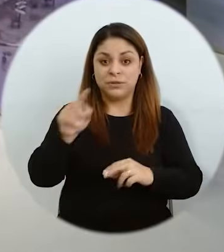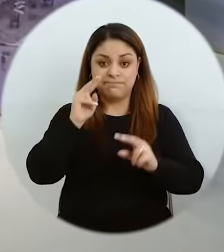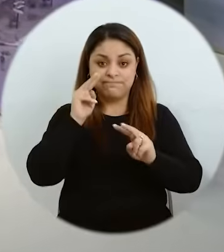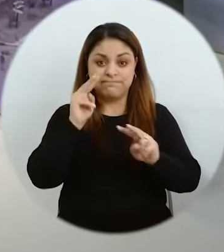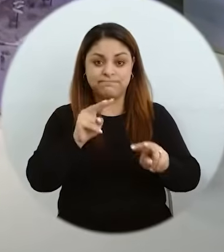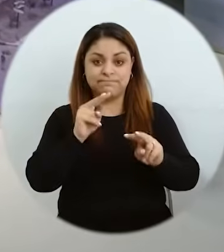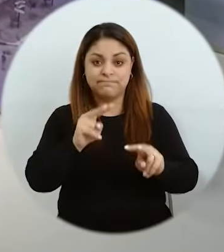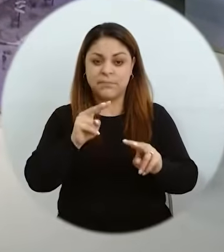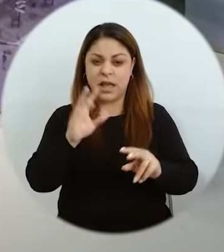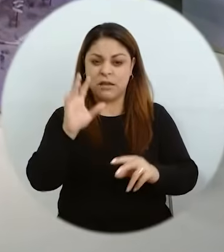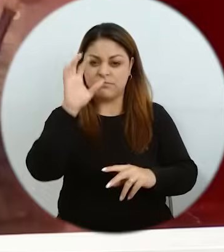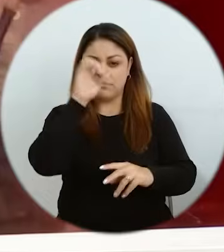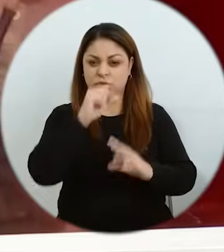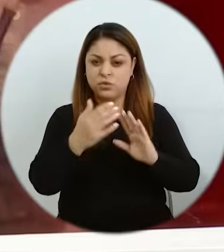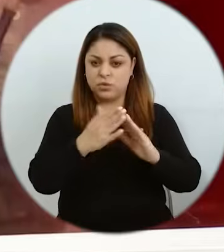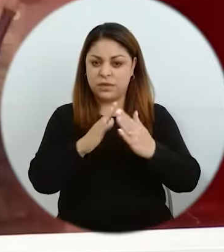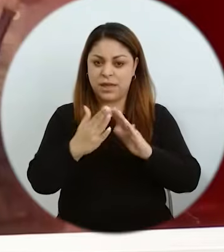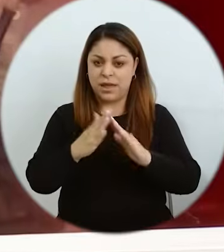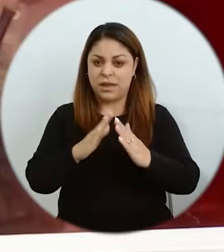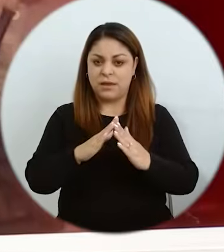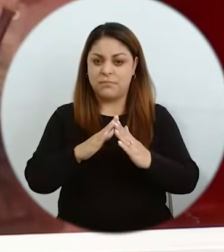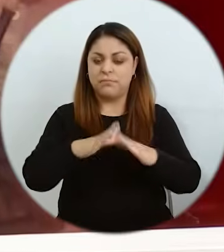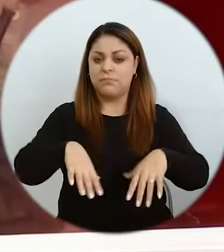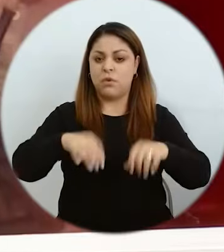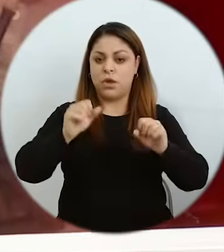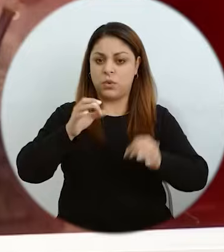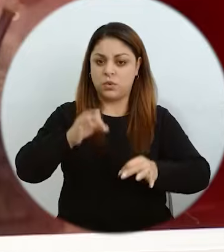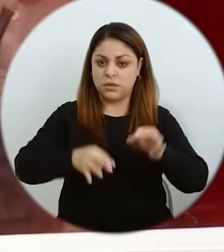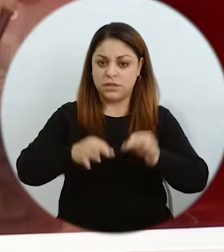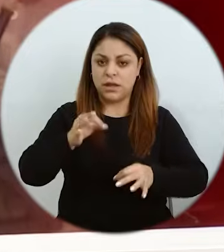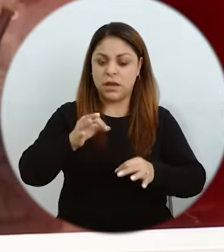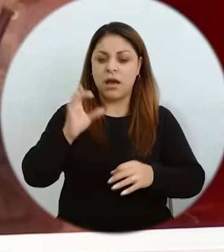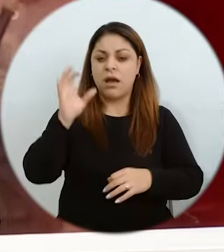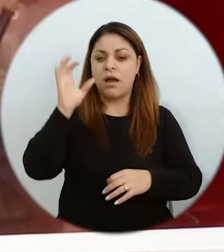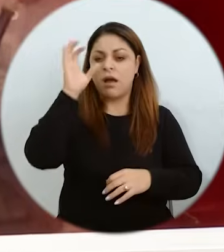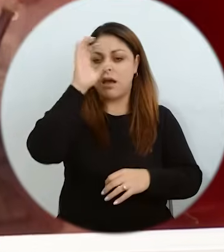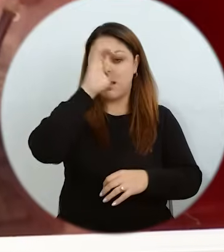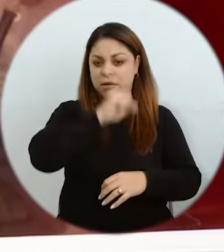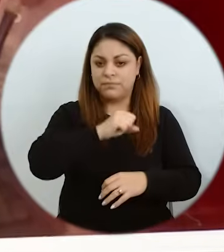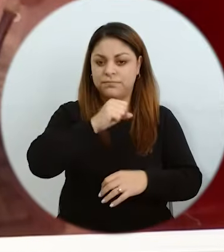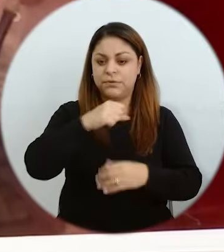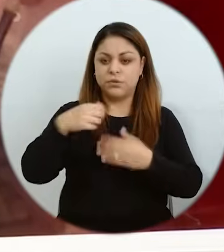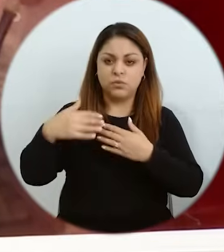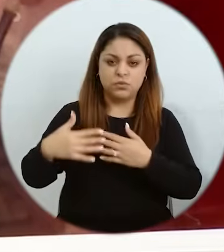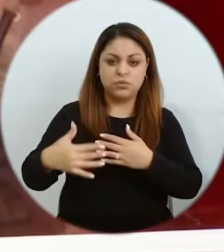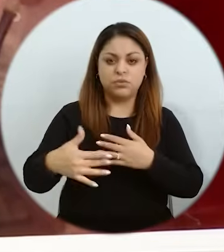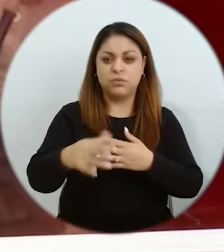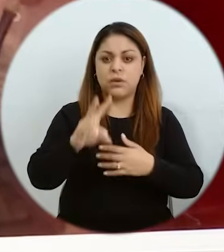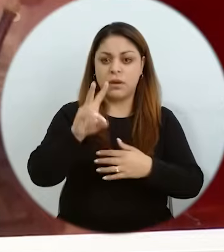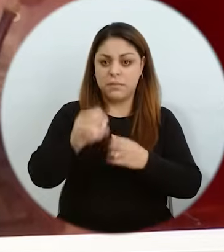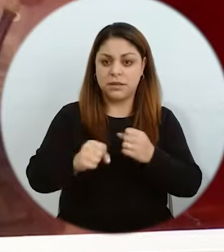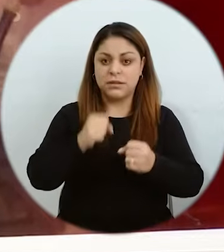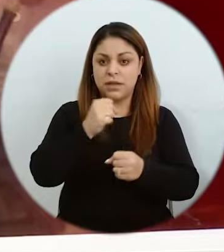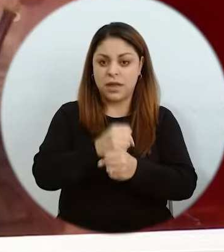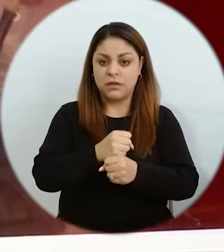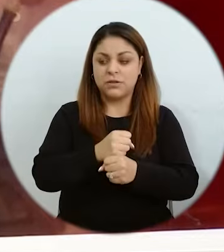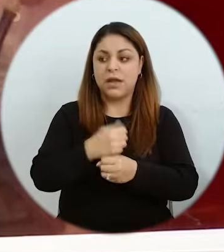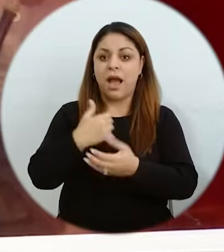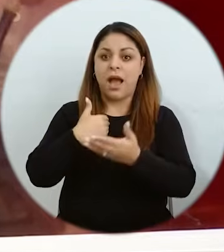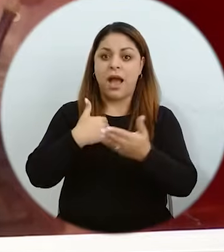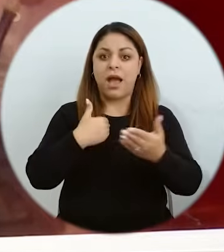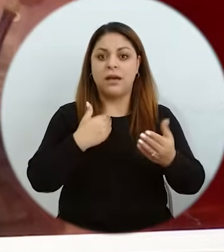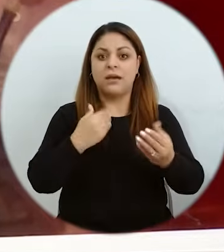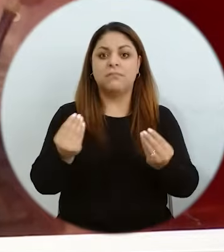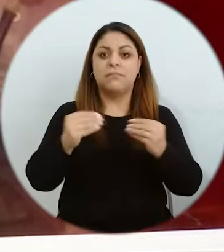la percepción ciudadana hacia el Poder Judicial, vamos a encontrar que a lo largo de 20 años ha habido